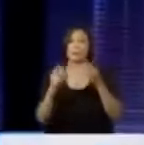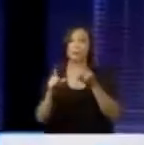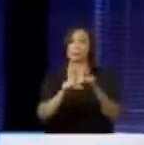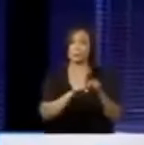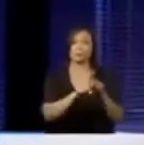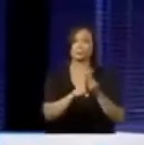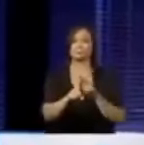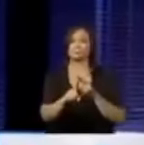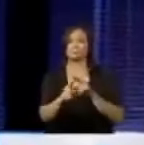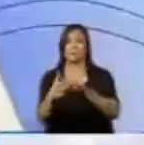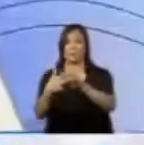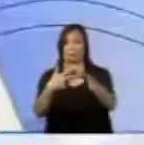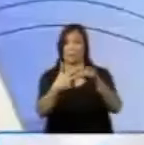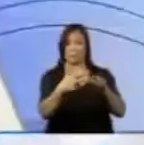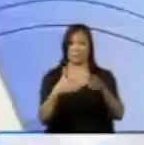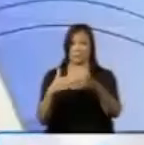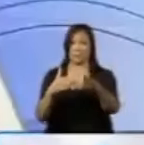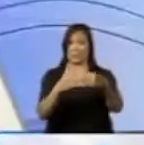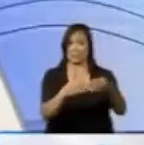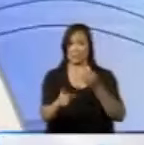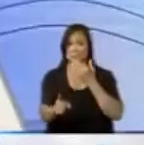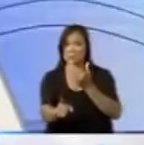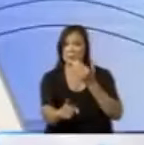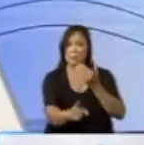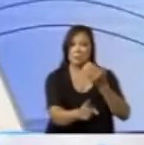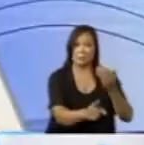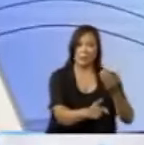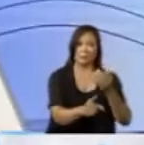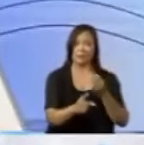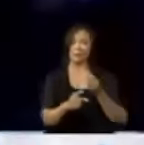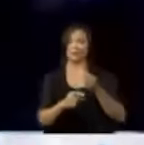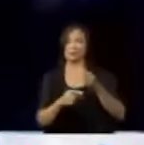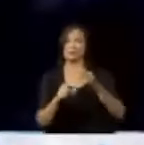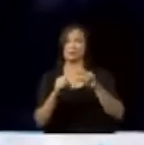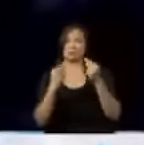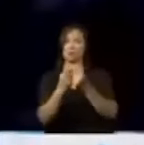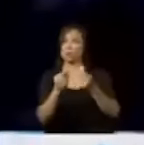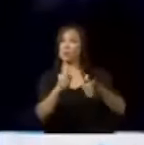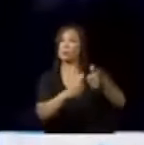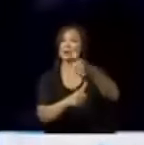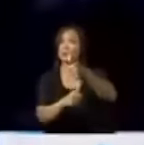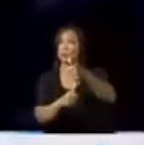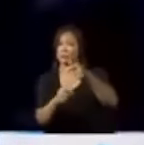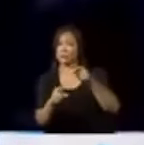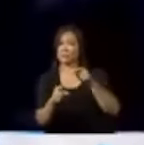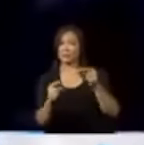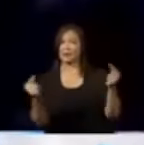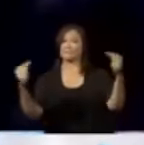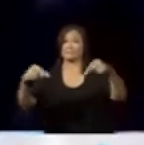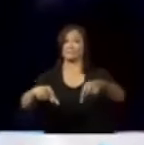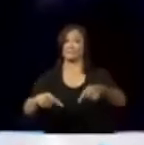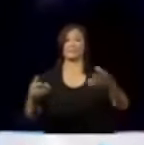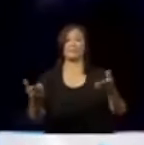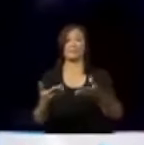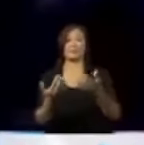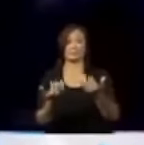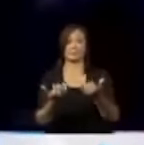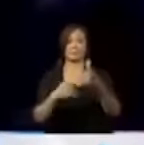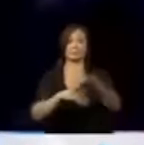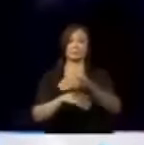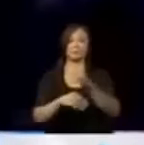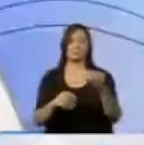las gracias a los tres candidatos presidenciales de los partidos mayoritarios que nos han acompañado esta